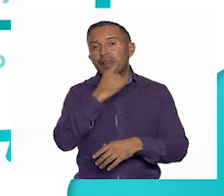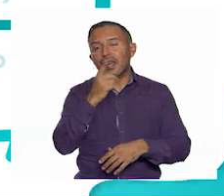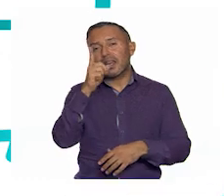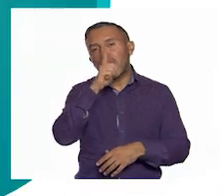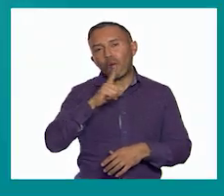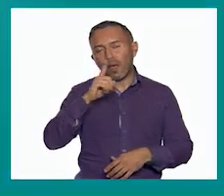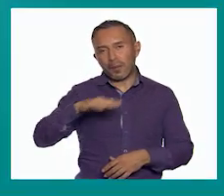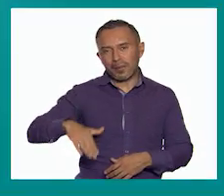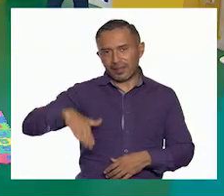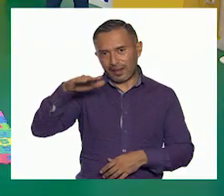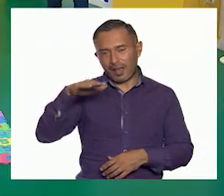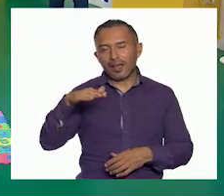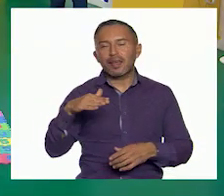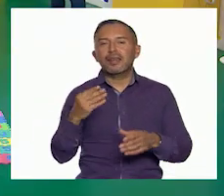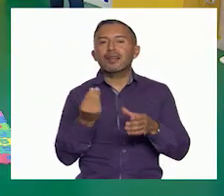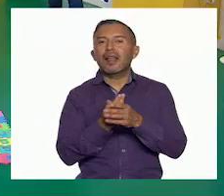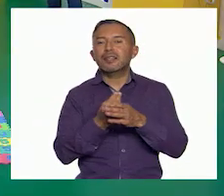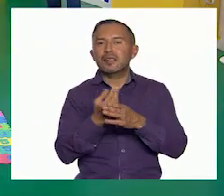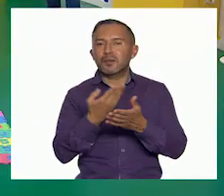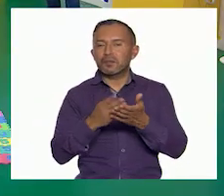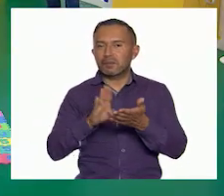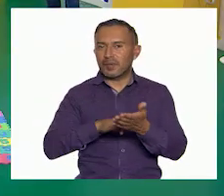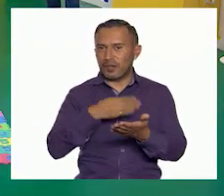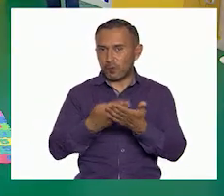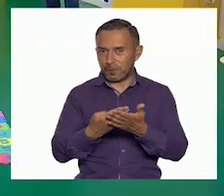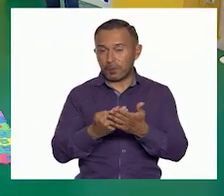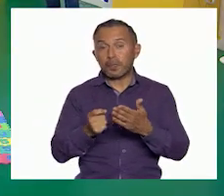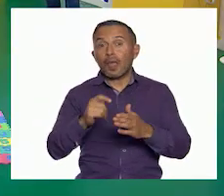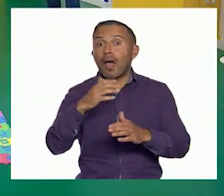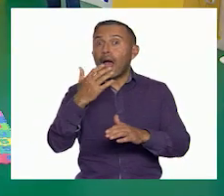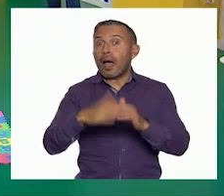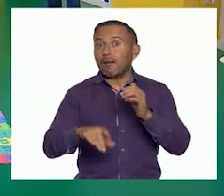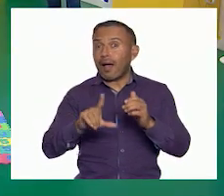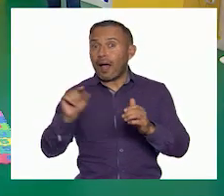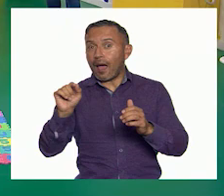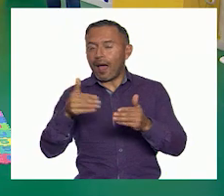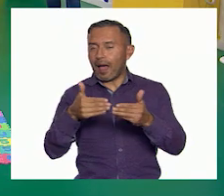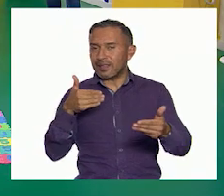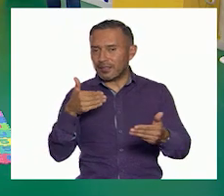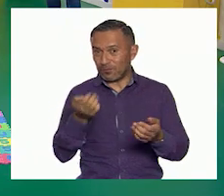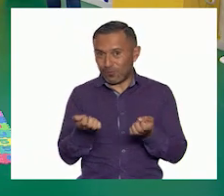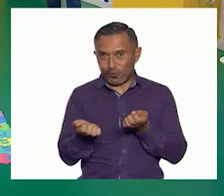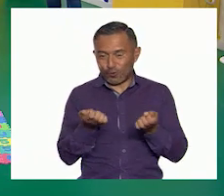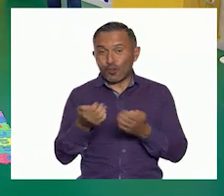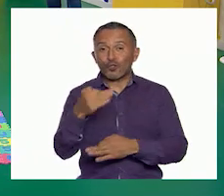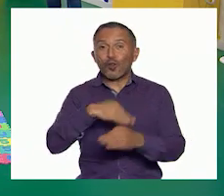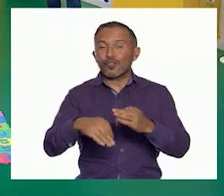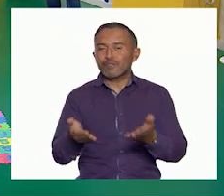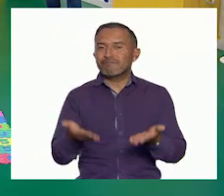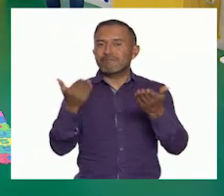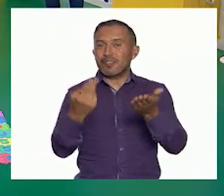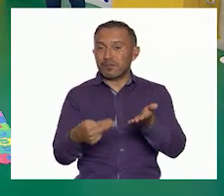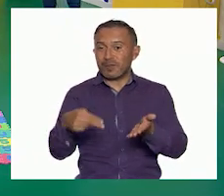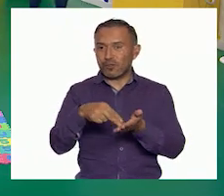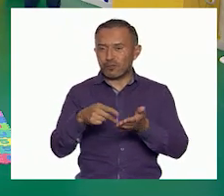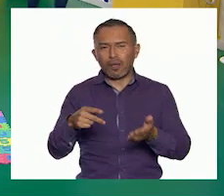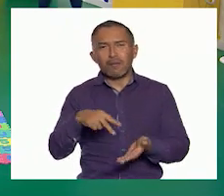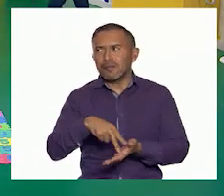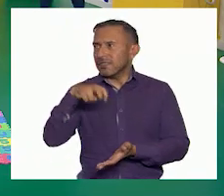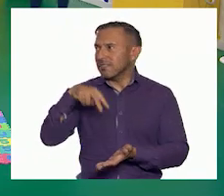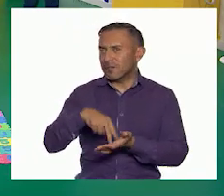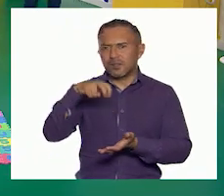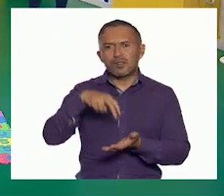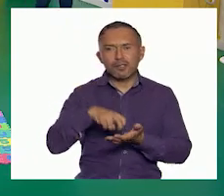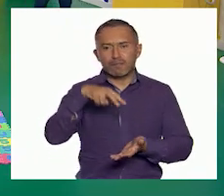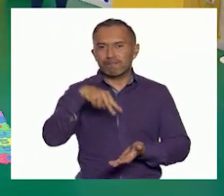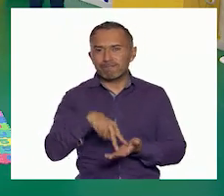Y ahora sí, antes de irnos, vamos a movernos. Todos de pie. Eso. ¿Qué quiere que hagamos? Vénganse. Saltando. Unos Saltando saltitos, como ranas.